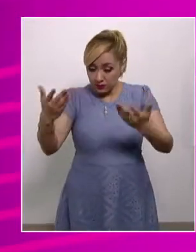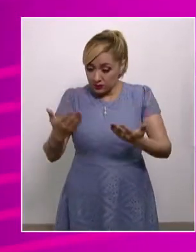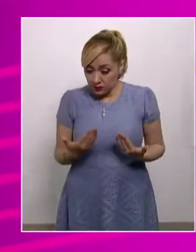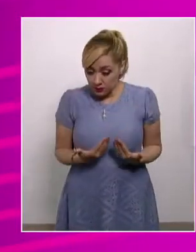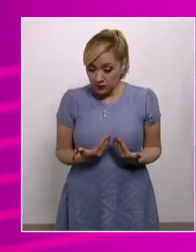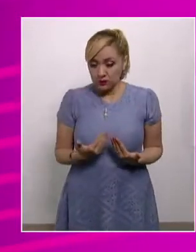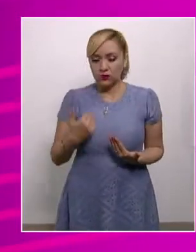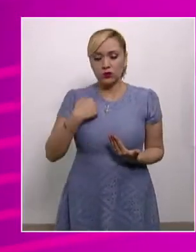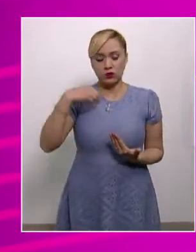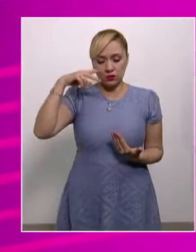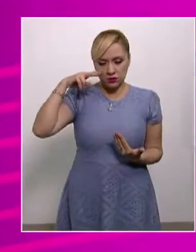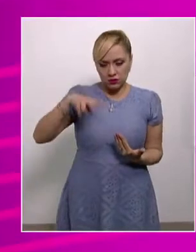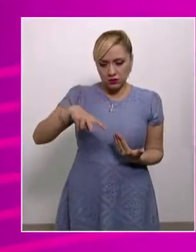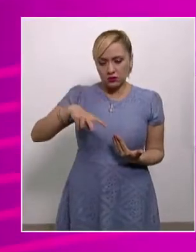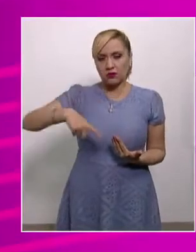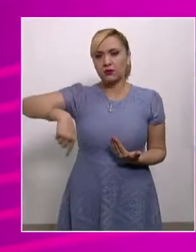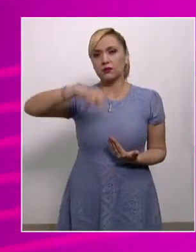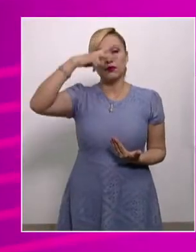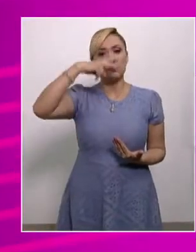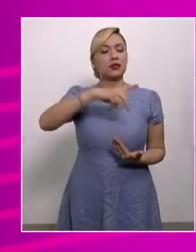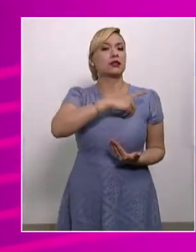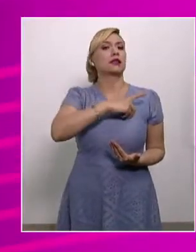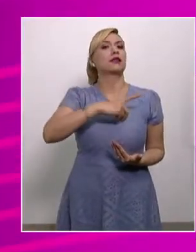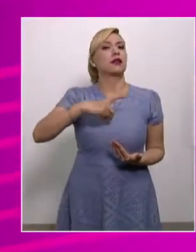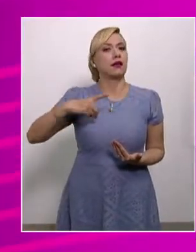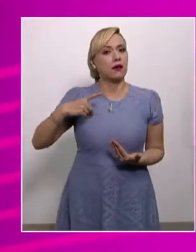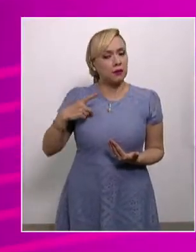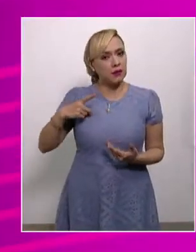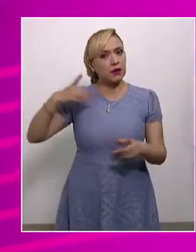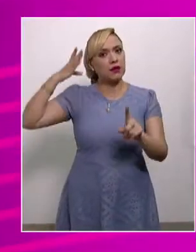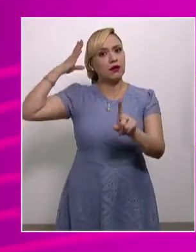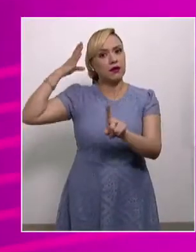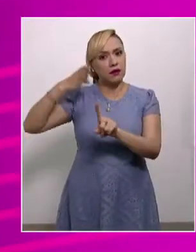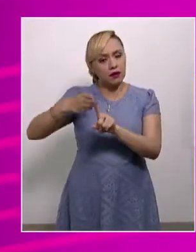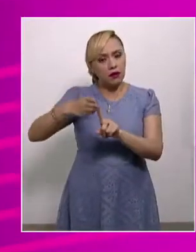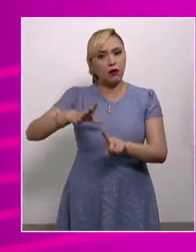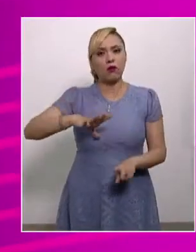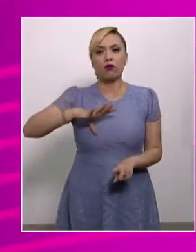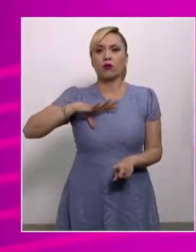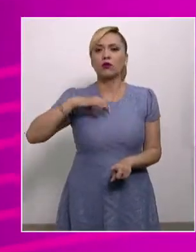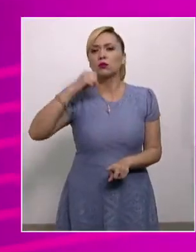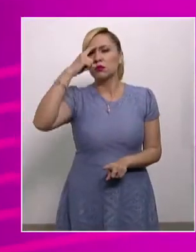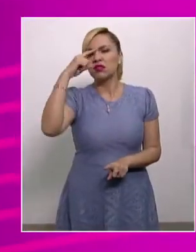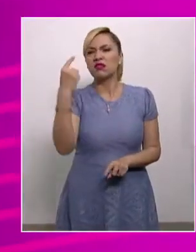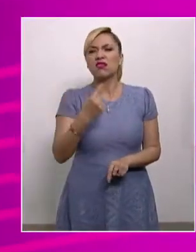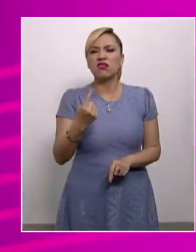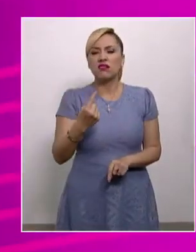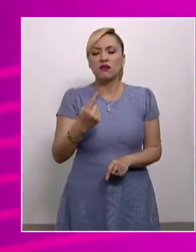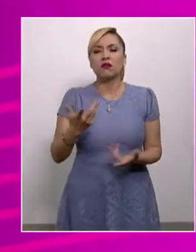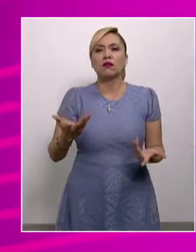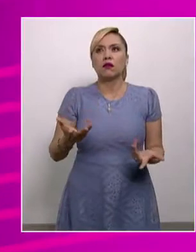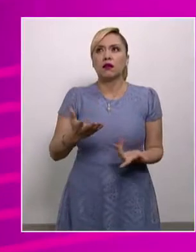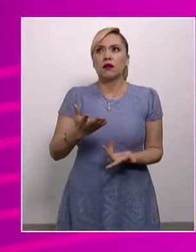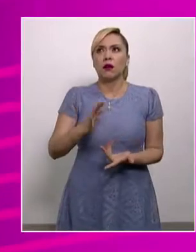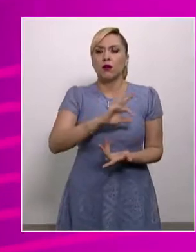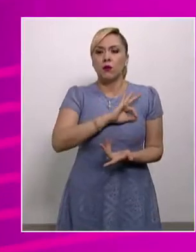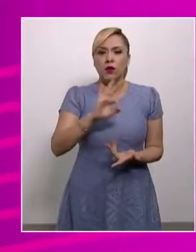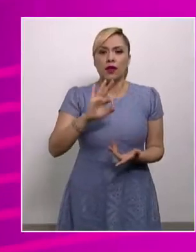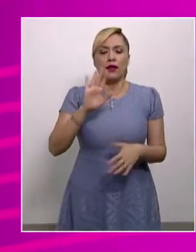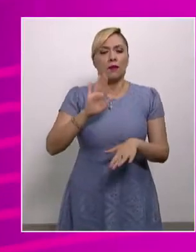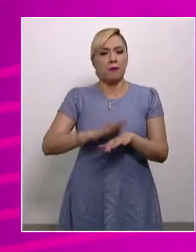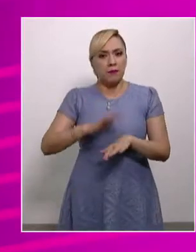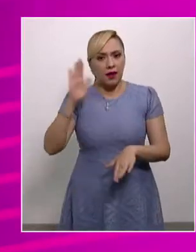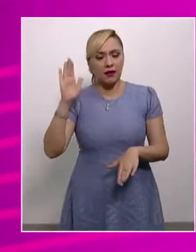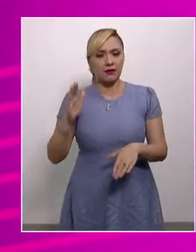que el Estado mexicano debe de estar focalizando sus esfuerzos en poder darle más